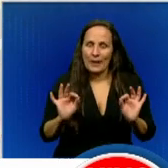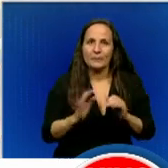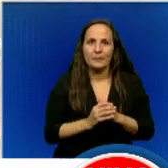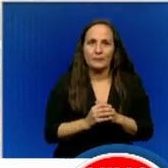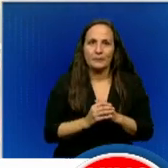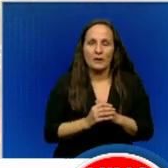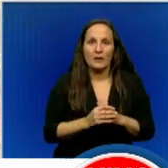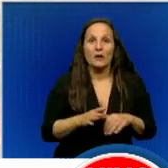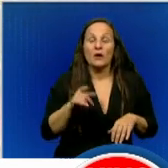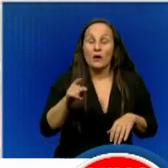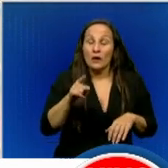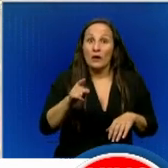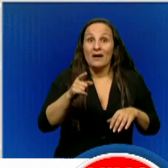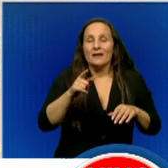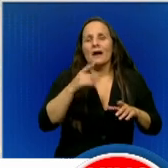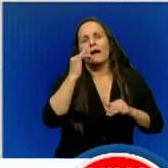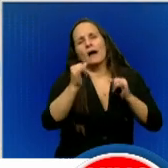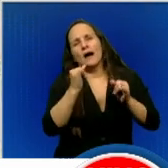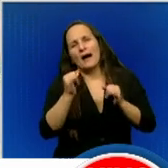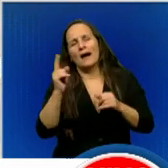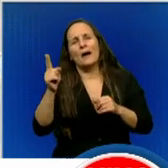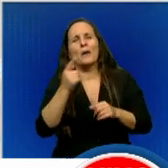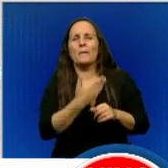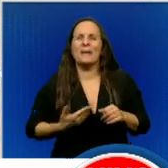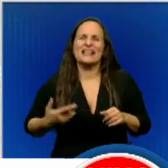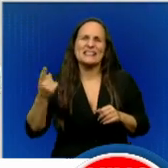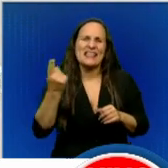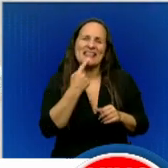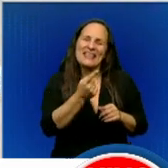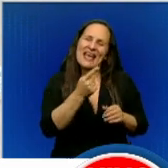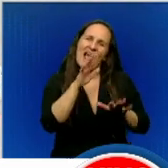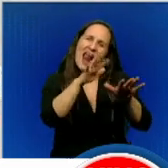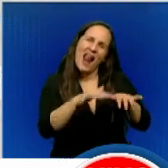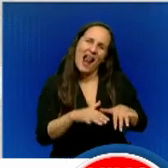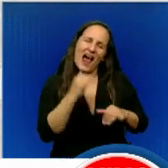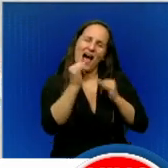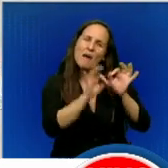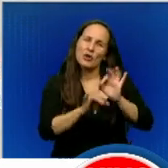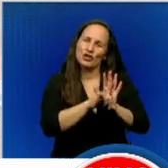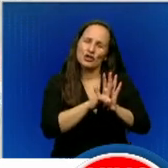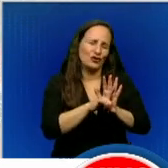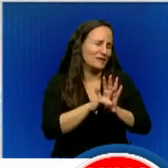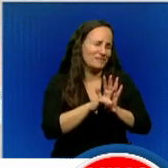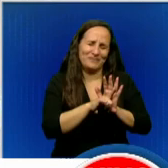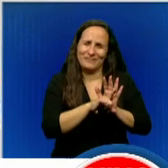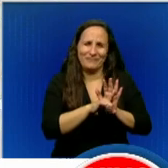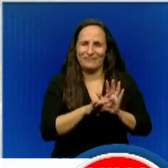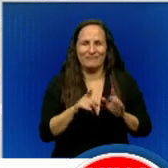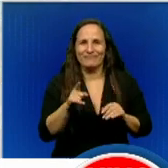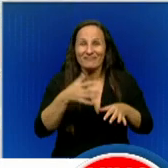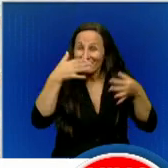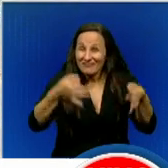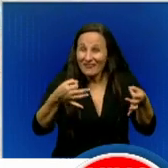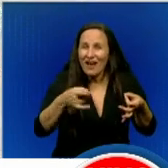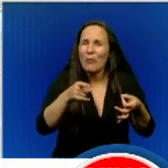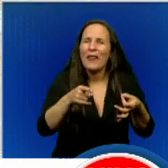la retórica oficial presidente de sáfina con este objetivo no ayuda a generar un